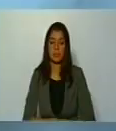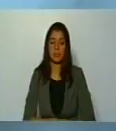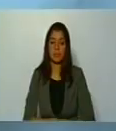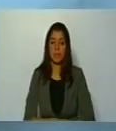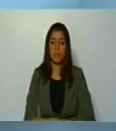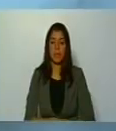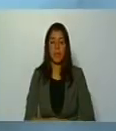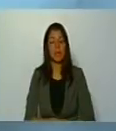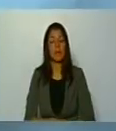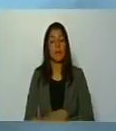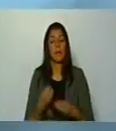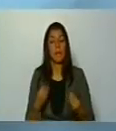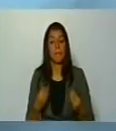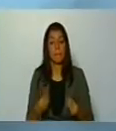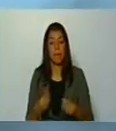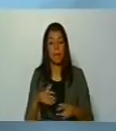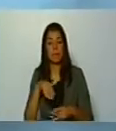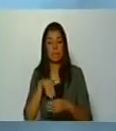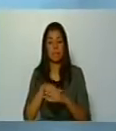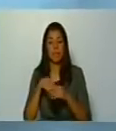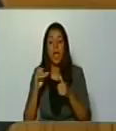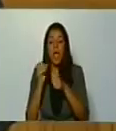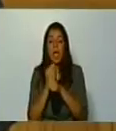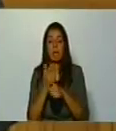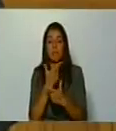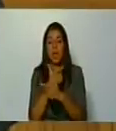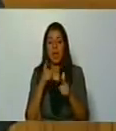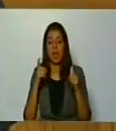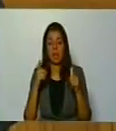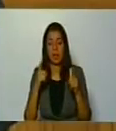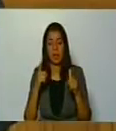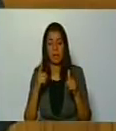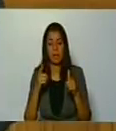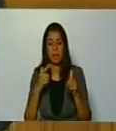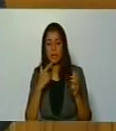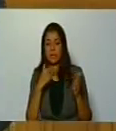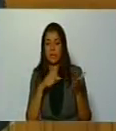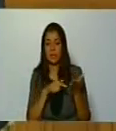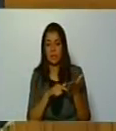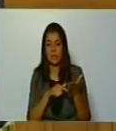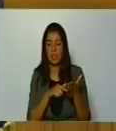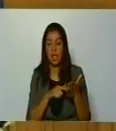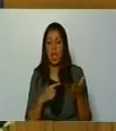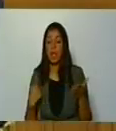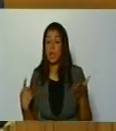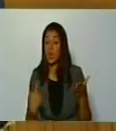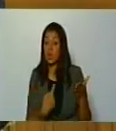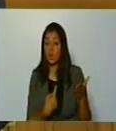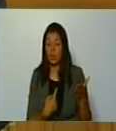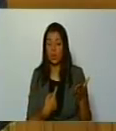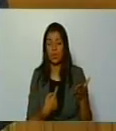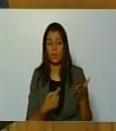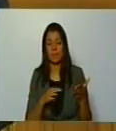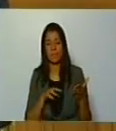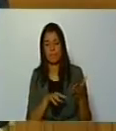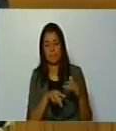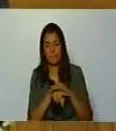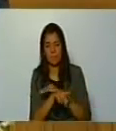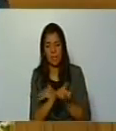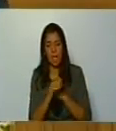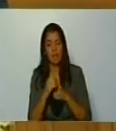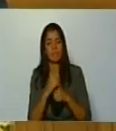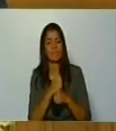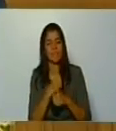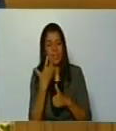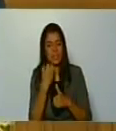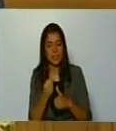Para lograr elecciones libres, y de igual manera, dice, hemos podido identificar entonces